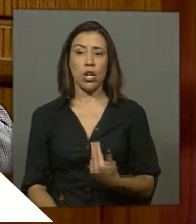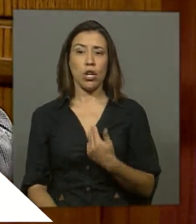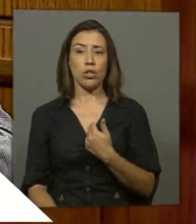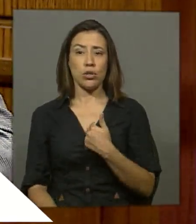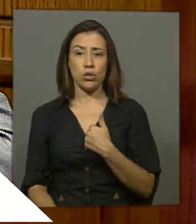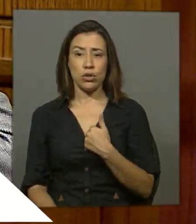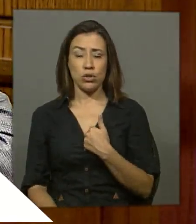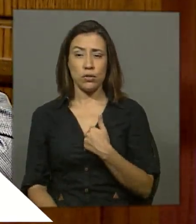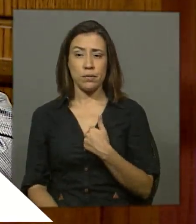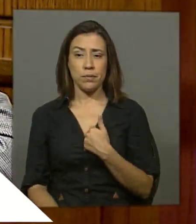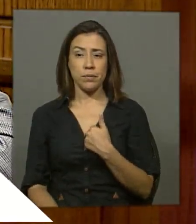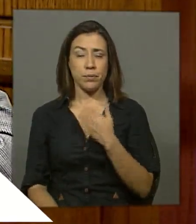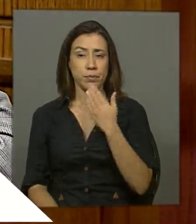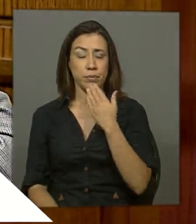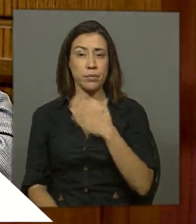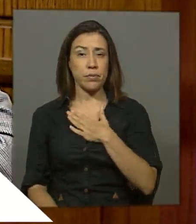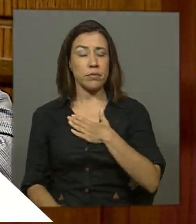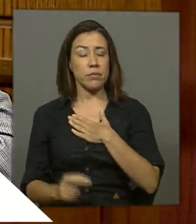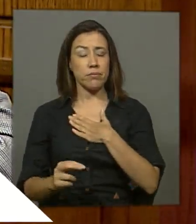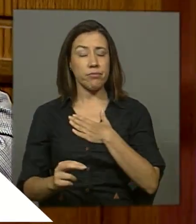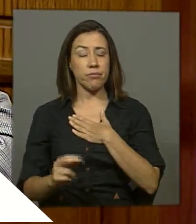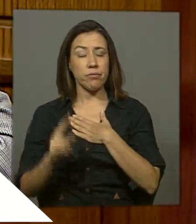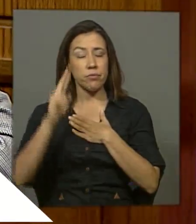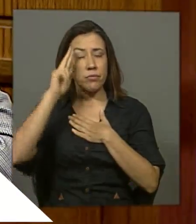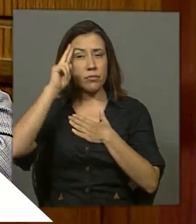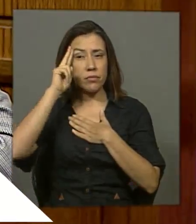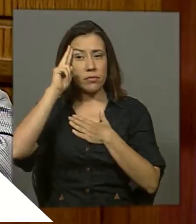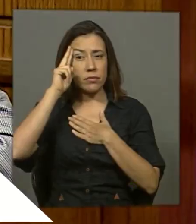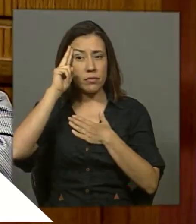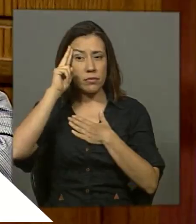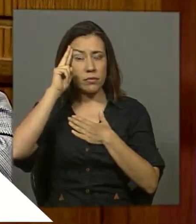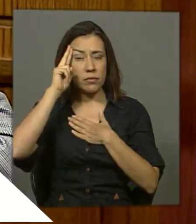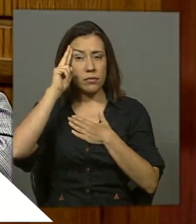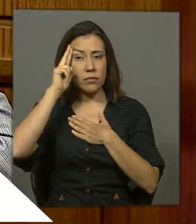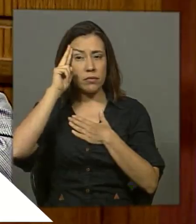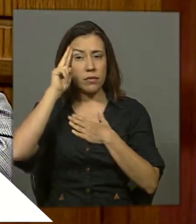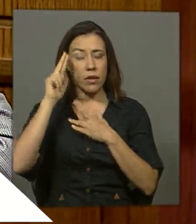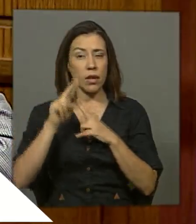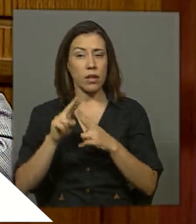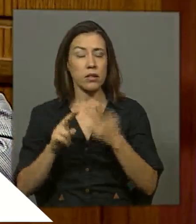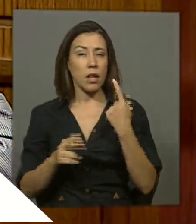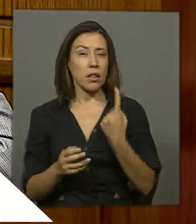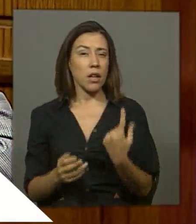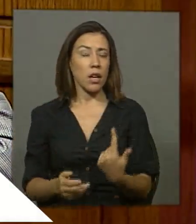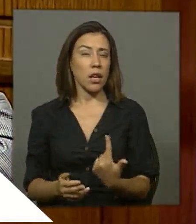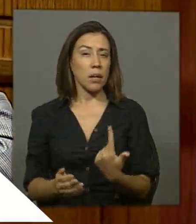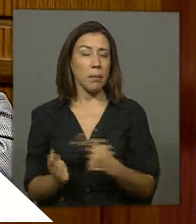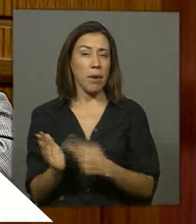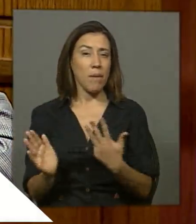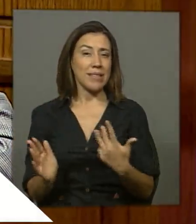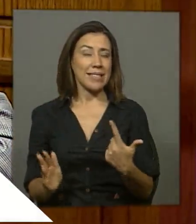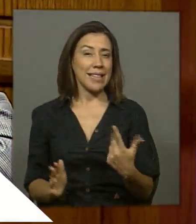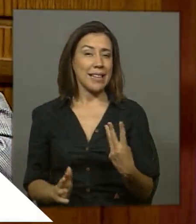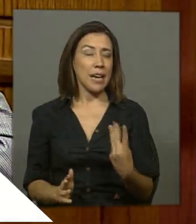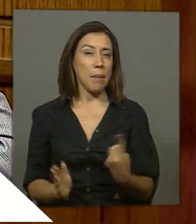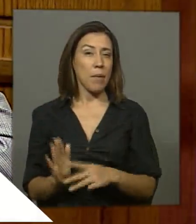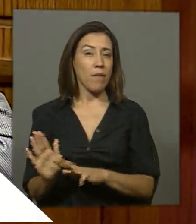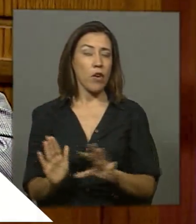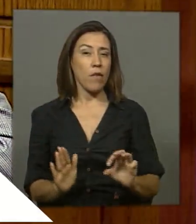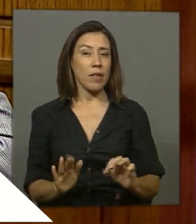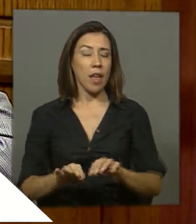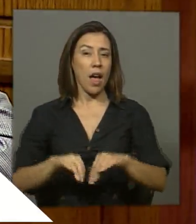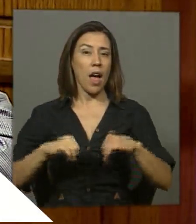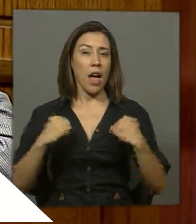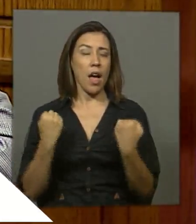quisiera que también rec recordemos lo que pasó entre los años 73 y 90 en el